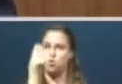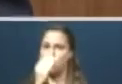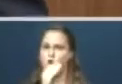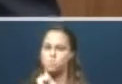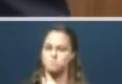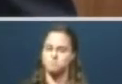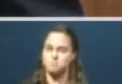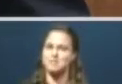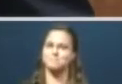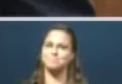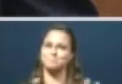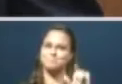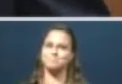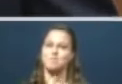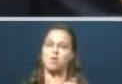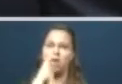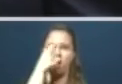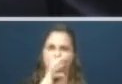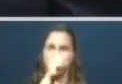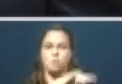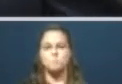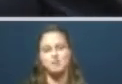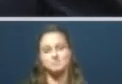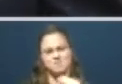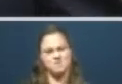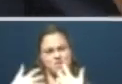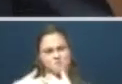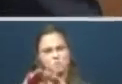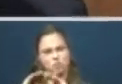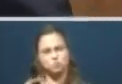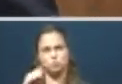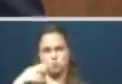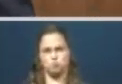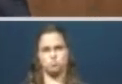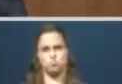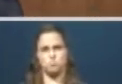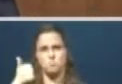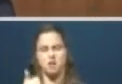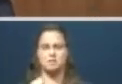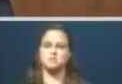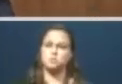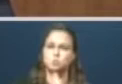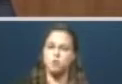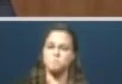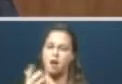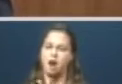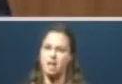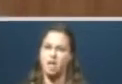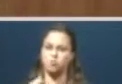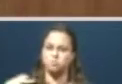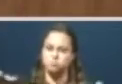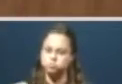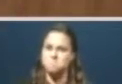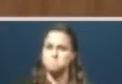y emprendedores rurales y la modernización de las explotaciones agrarias y de las infraestructuras de apoyo concentración y regadío hará